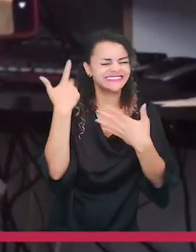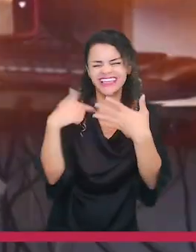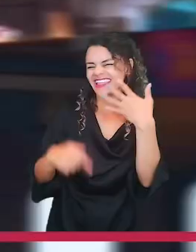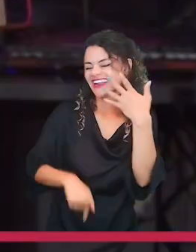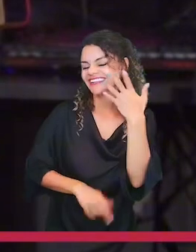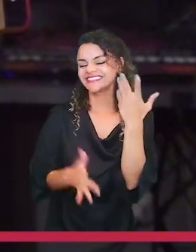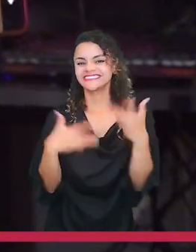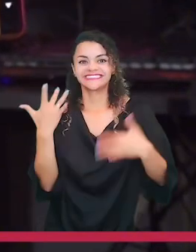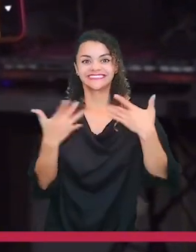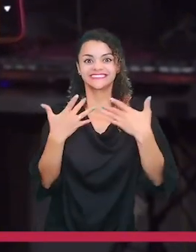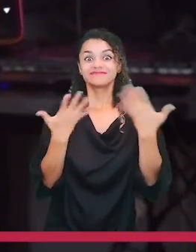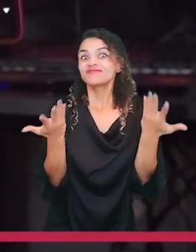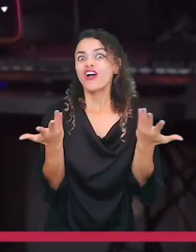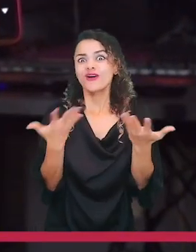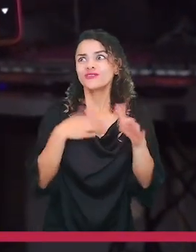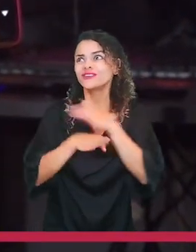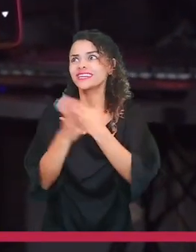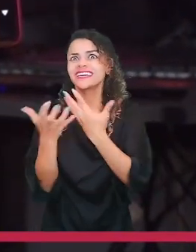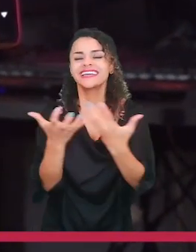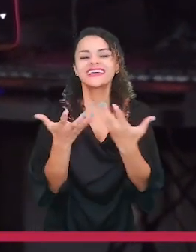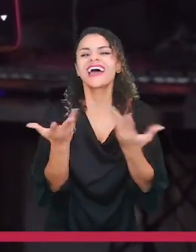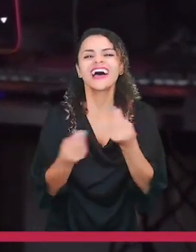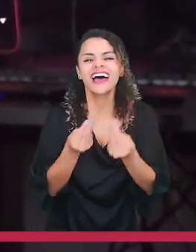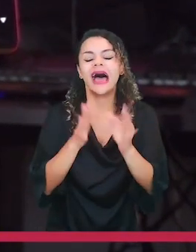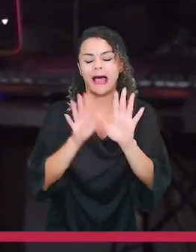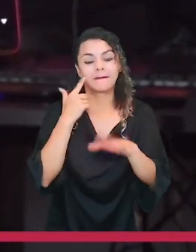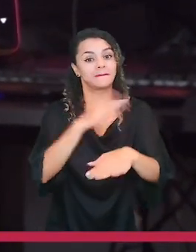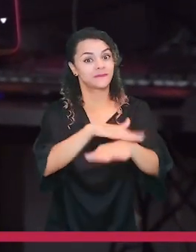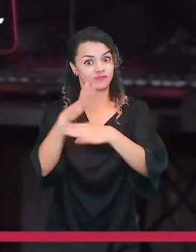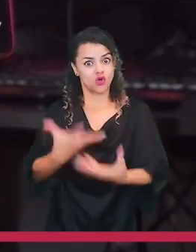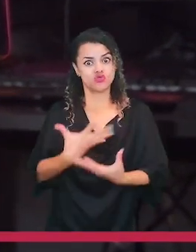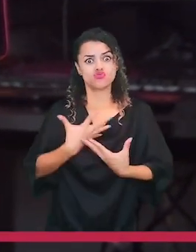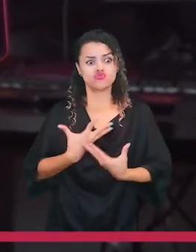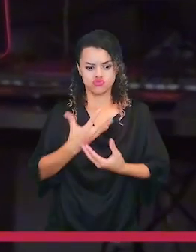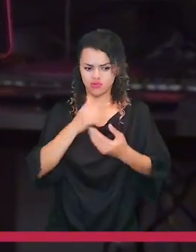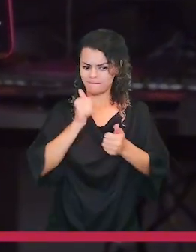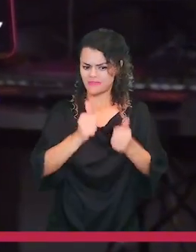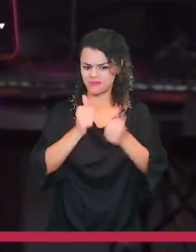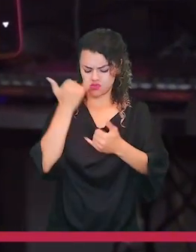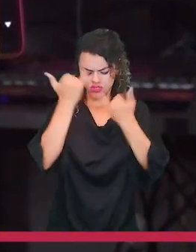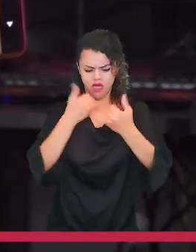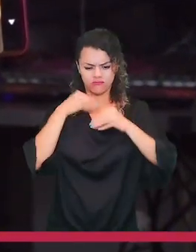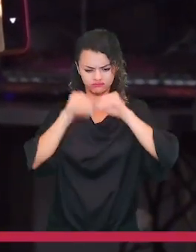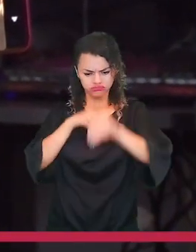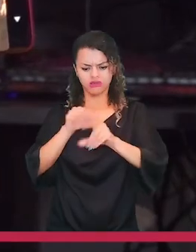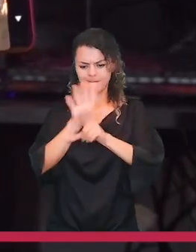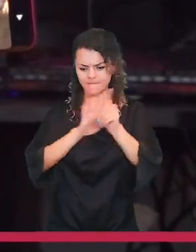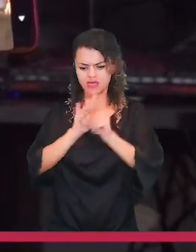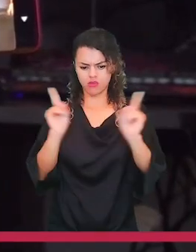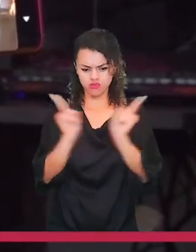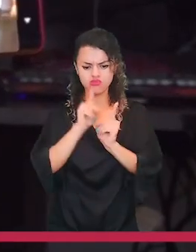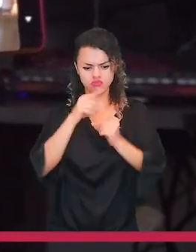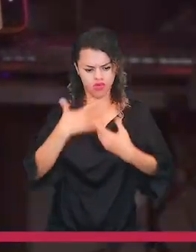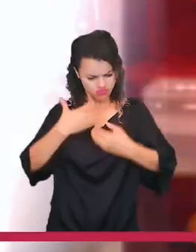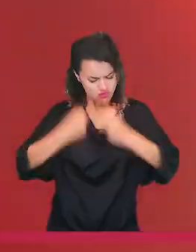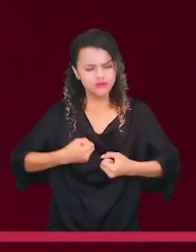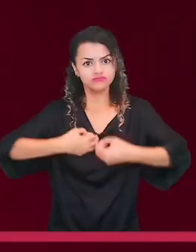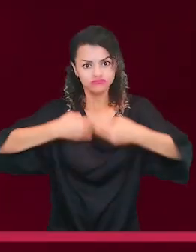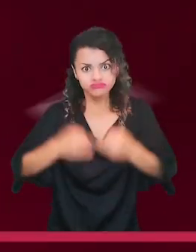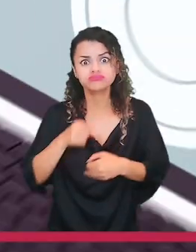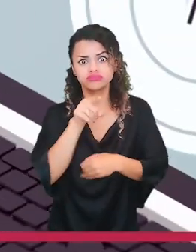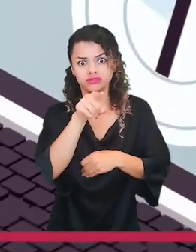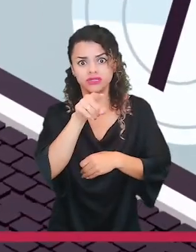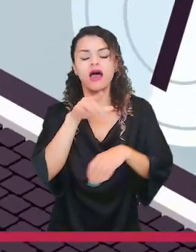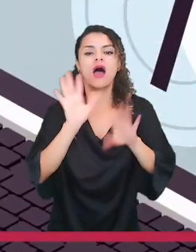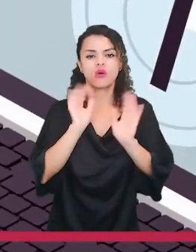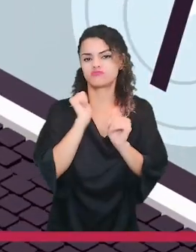atención. Si eres dueño de cortometraje, ¿qué es ser dueño de cortometraje? Que tú eres el responsable de tu cortometraje, fuiste